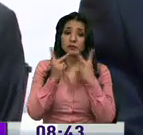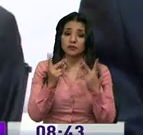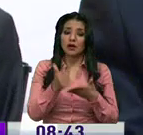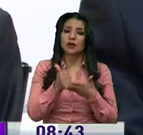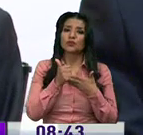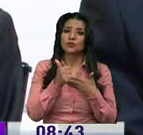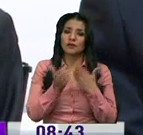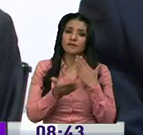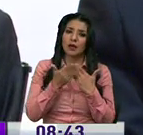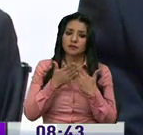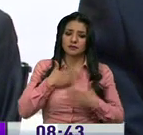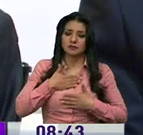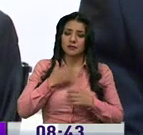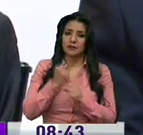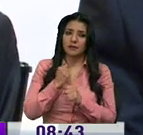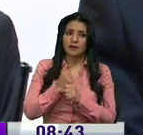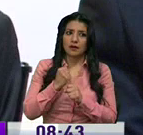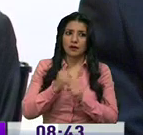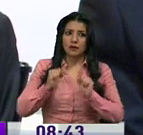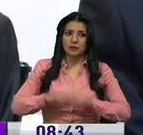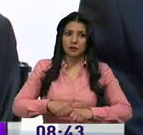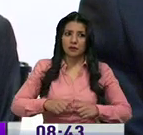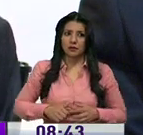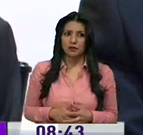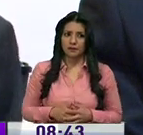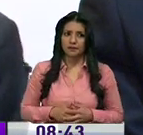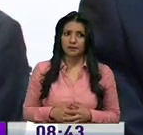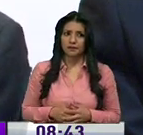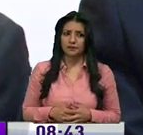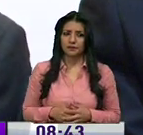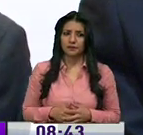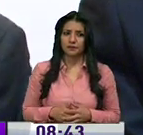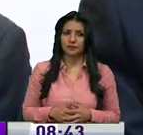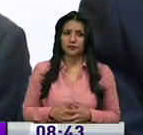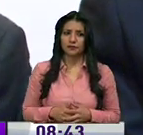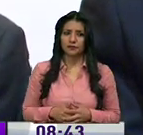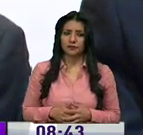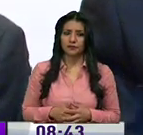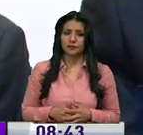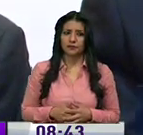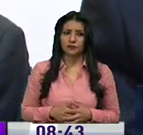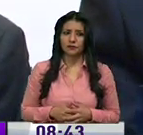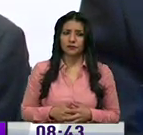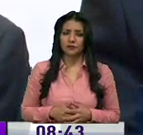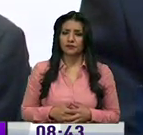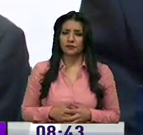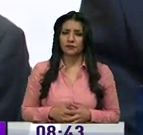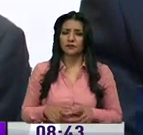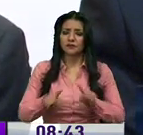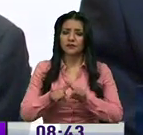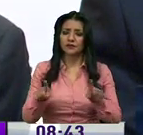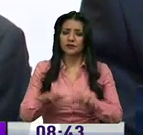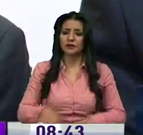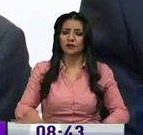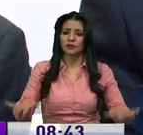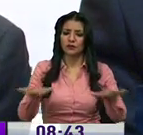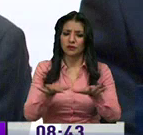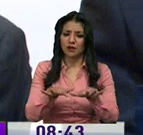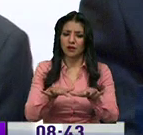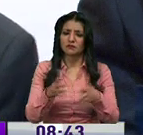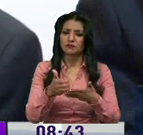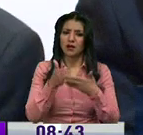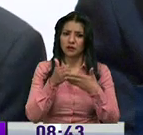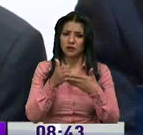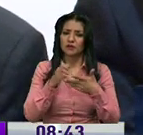He hecho acercamientos con la Presidencia de la República también, a fin de también mejorar los espacios donde actualmente trabajan los